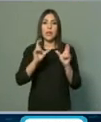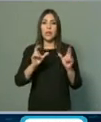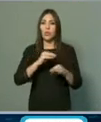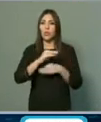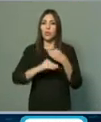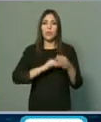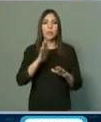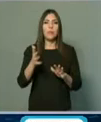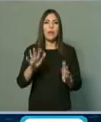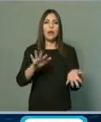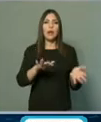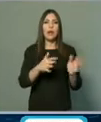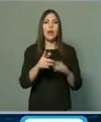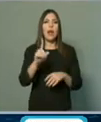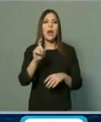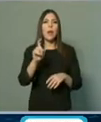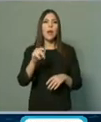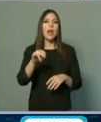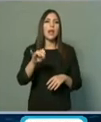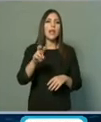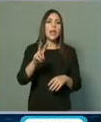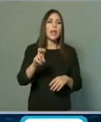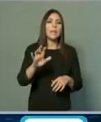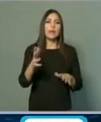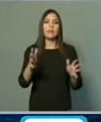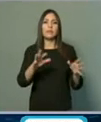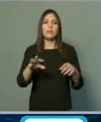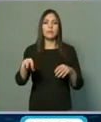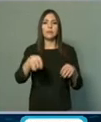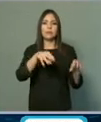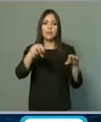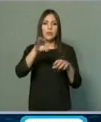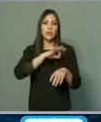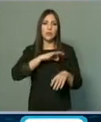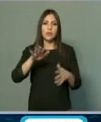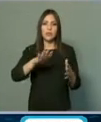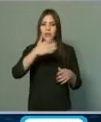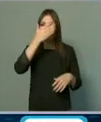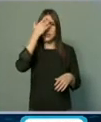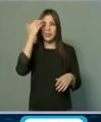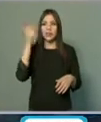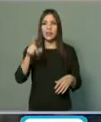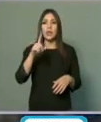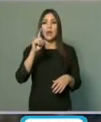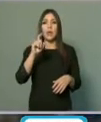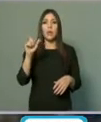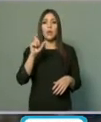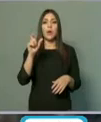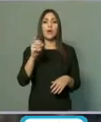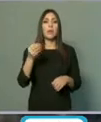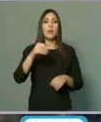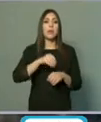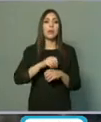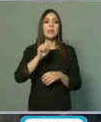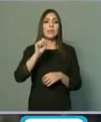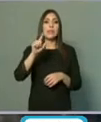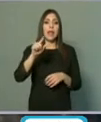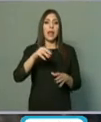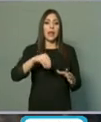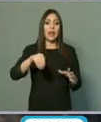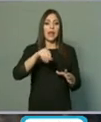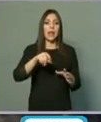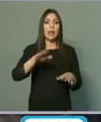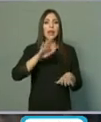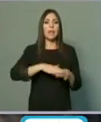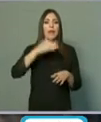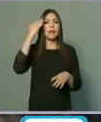estar como aguanieve o frappé. pon tú. Exactamente. es Frappé. más o menos, ¿no? El punto de fusión del agua se retrasa cuando le ponemos sal, ¿no? Incluso nos Ok. hemos visto cuando